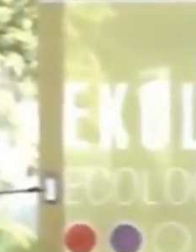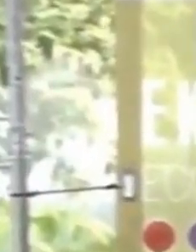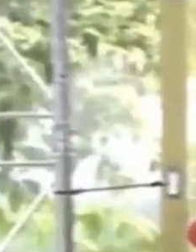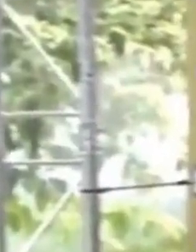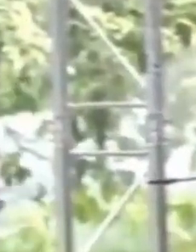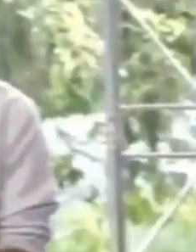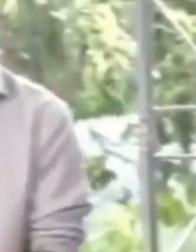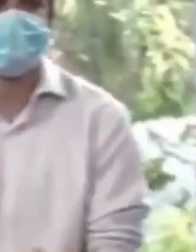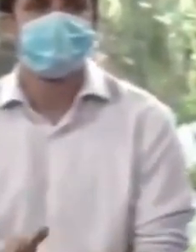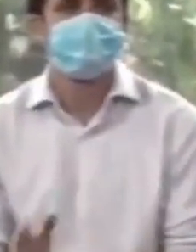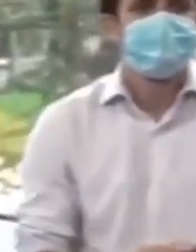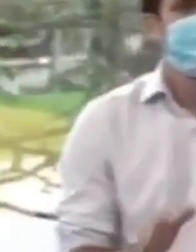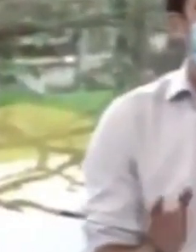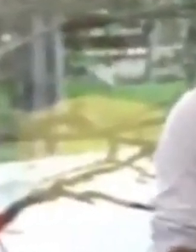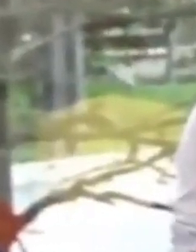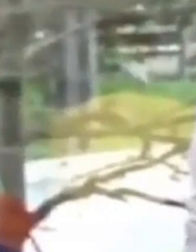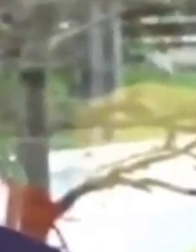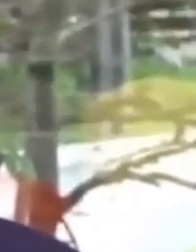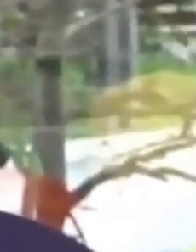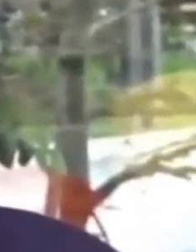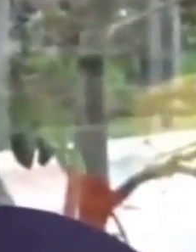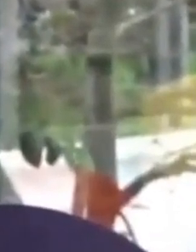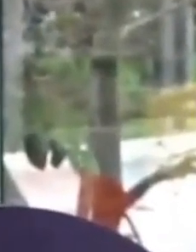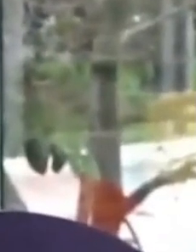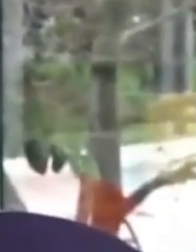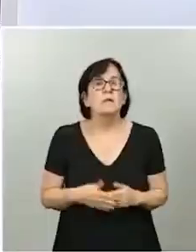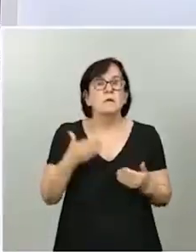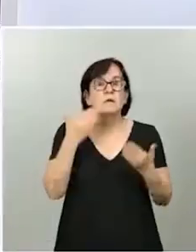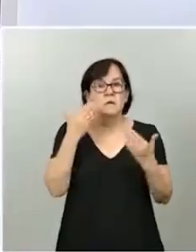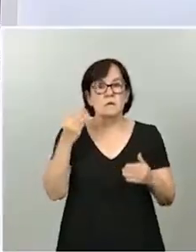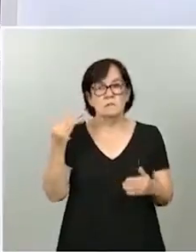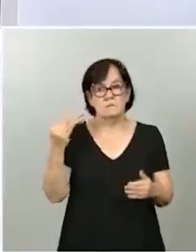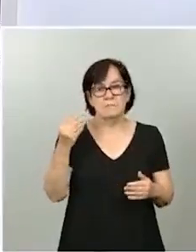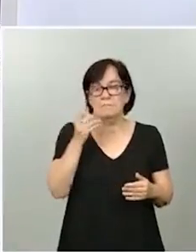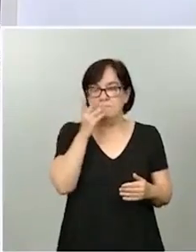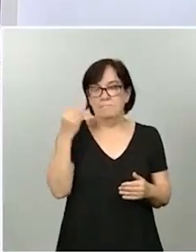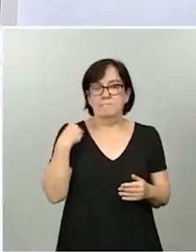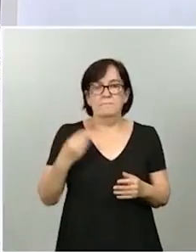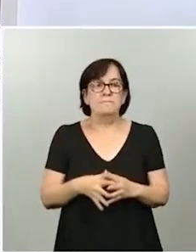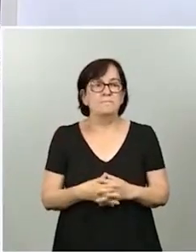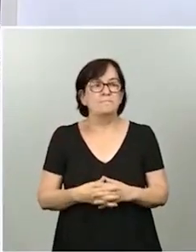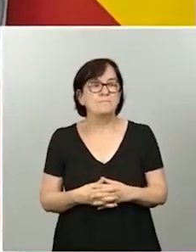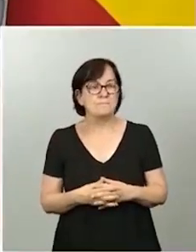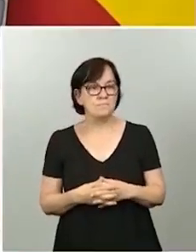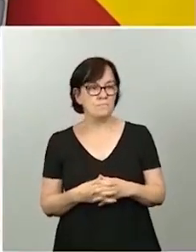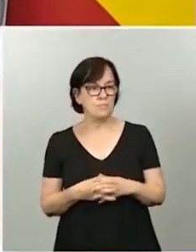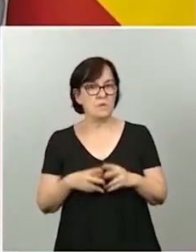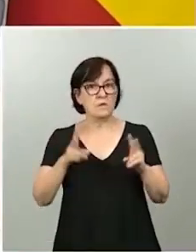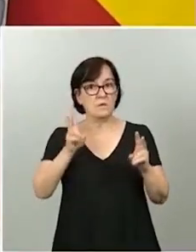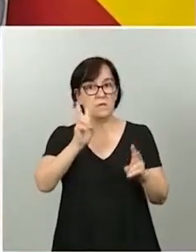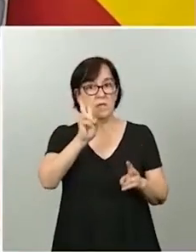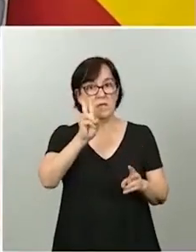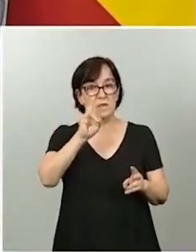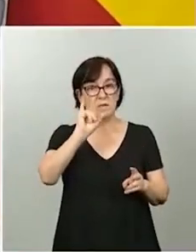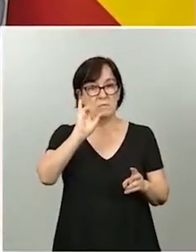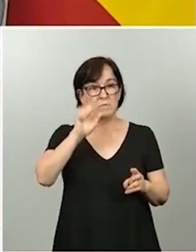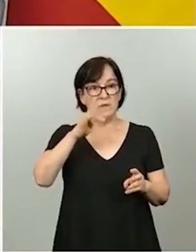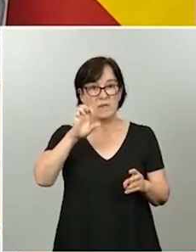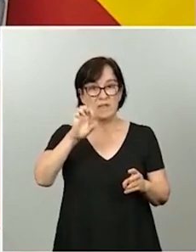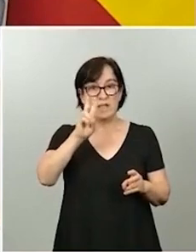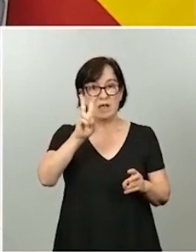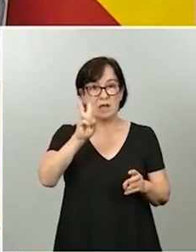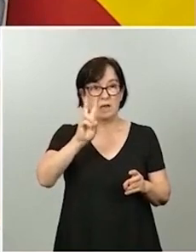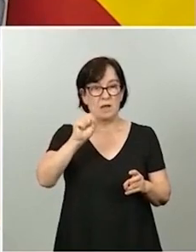algo que él decía que había que hacer desaparecer. Pero eso era cuando